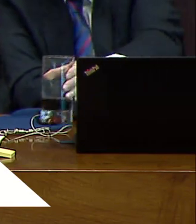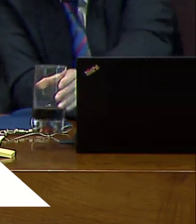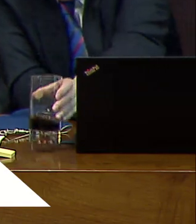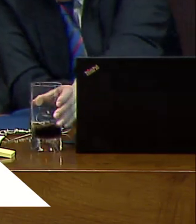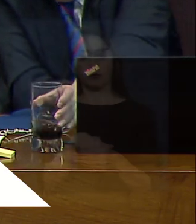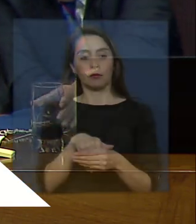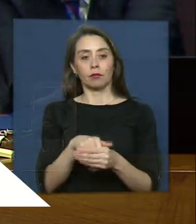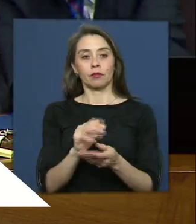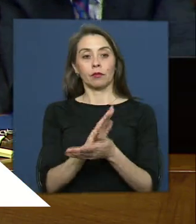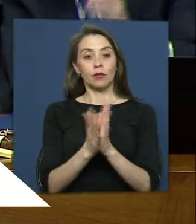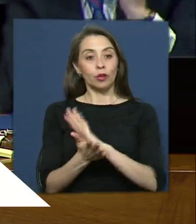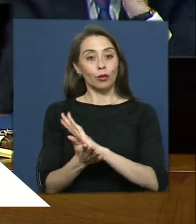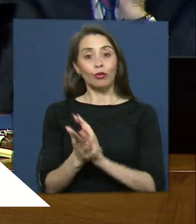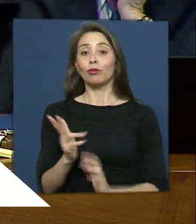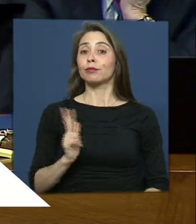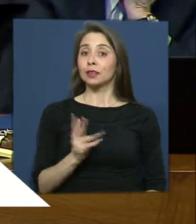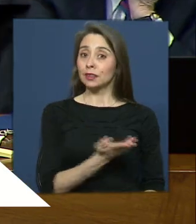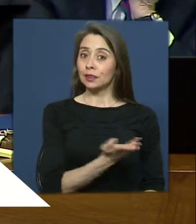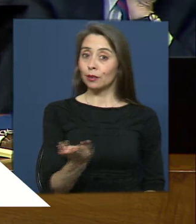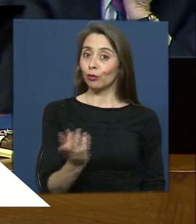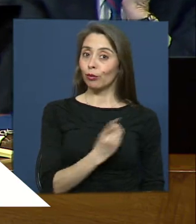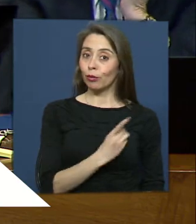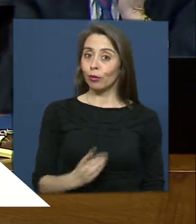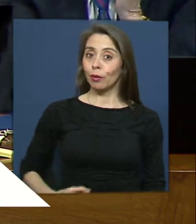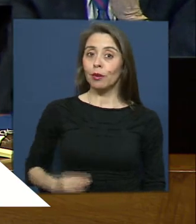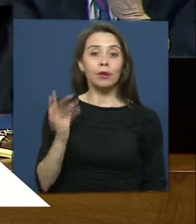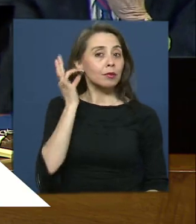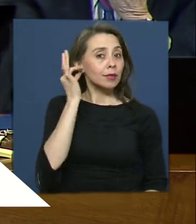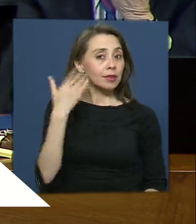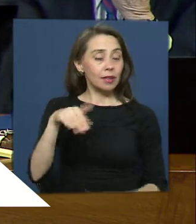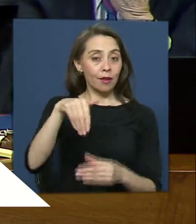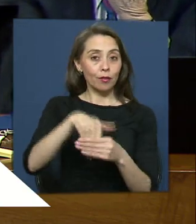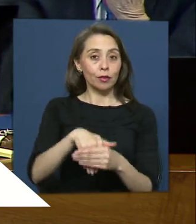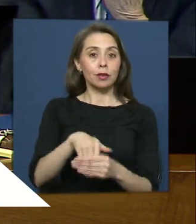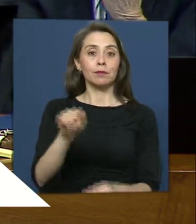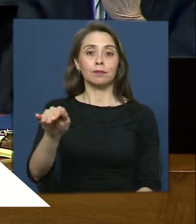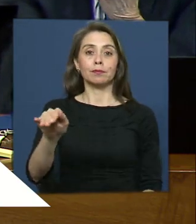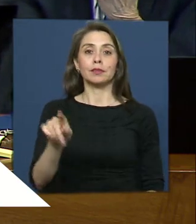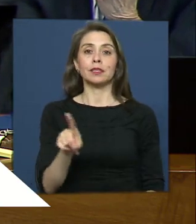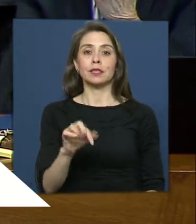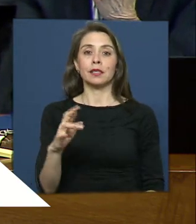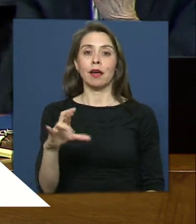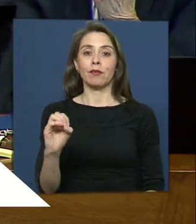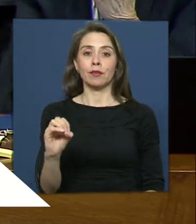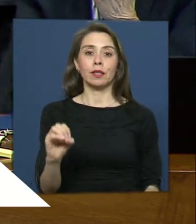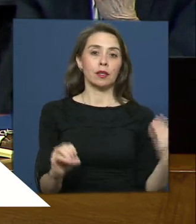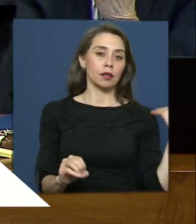¿Han votado todos los señores diputados y las señoras diputadas? Diputado Zafirio.